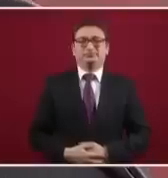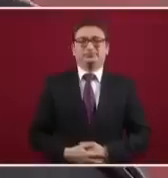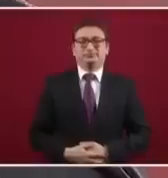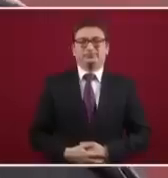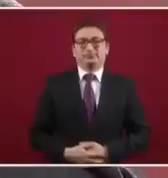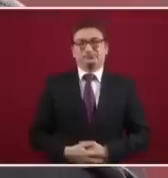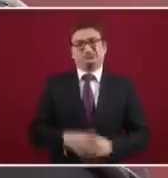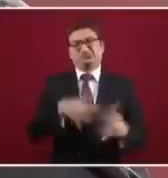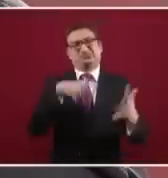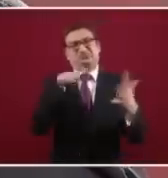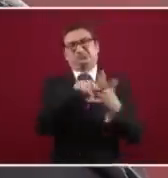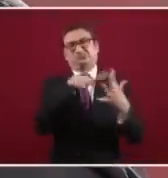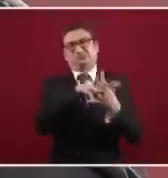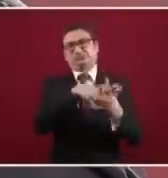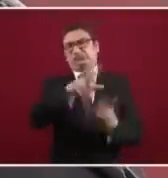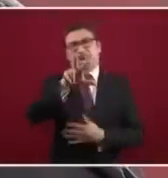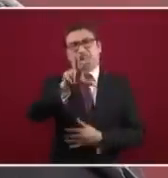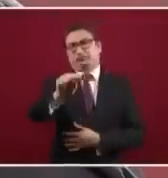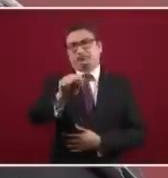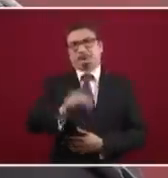La guerra, no.